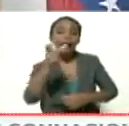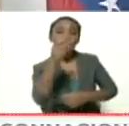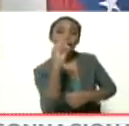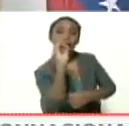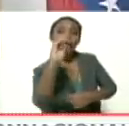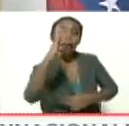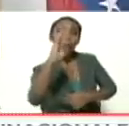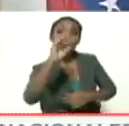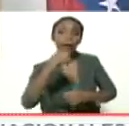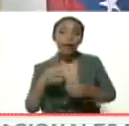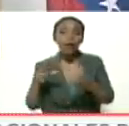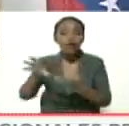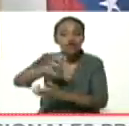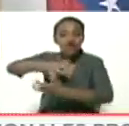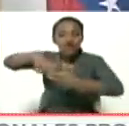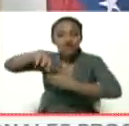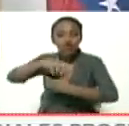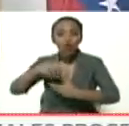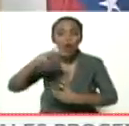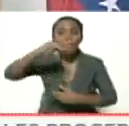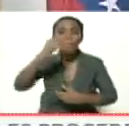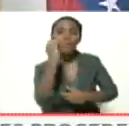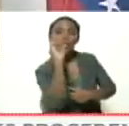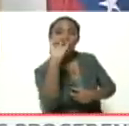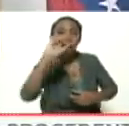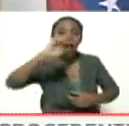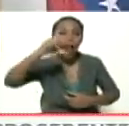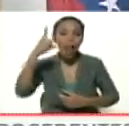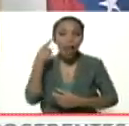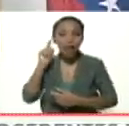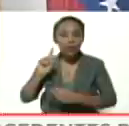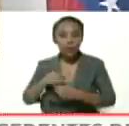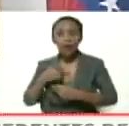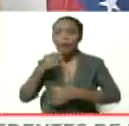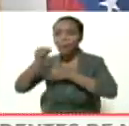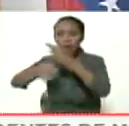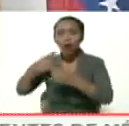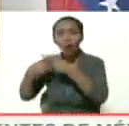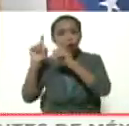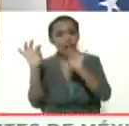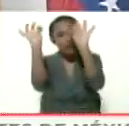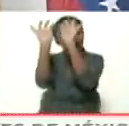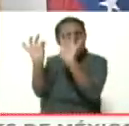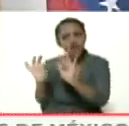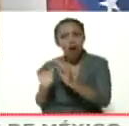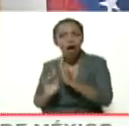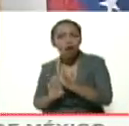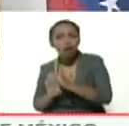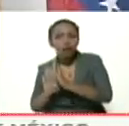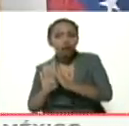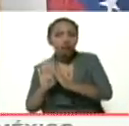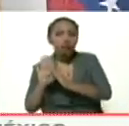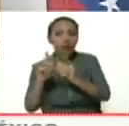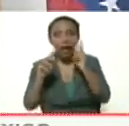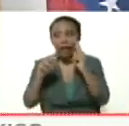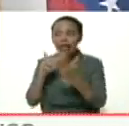Excelente. Aquí está, ustedes tienen la fórmula. Ya se ha explicado, y hay otras fórmulas que han ido surgiendo gracias a la sabiduría